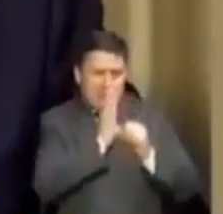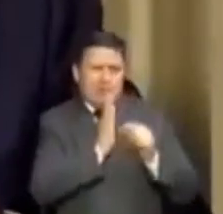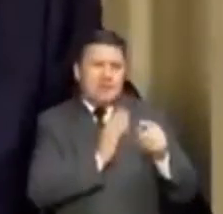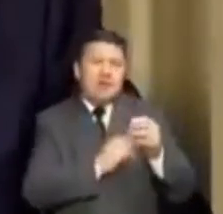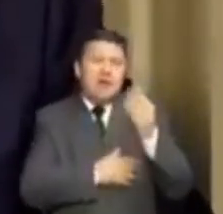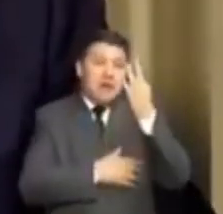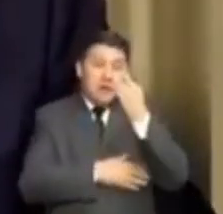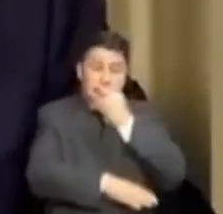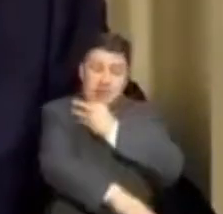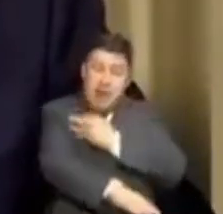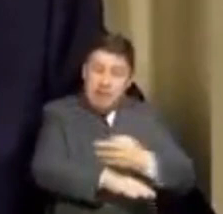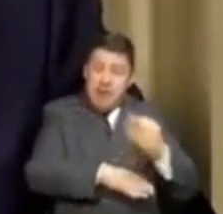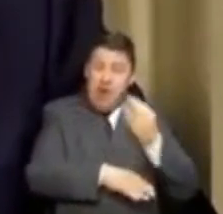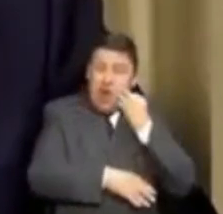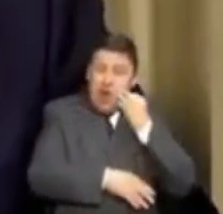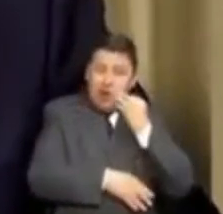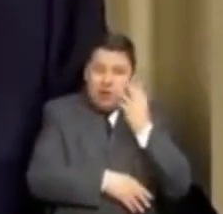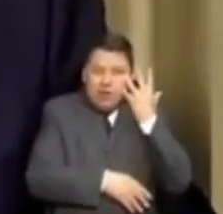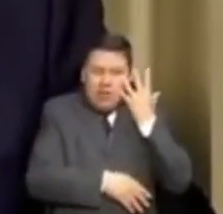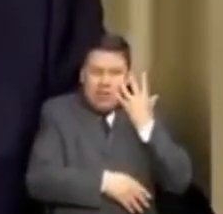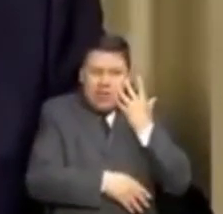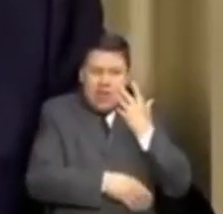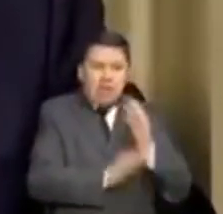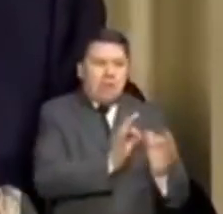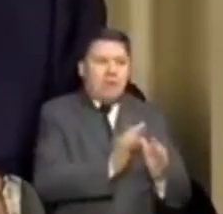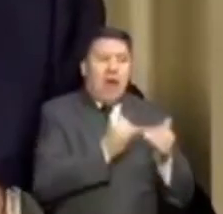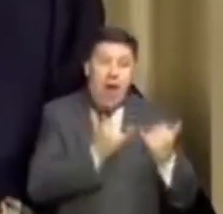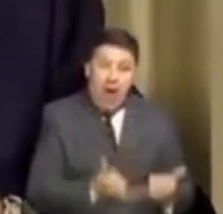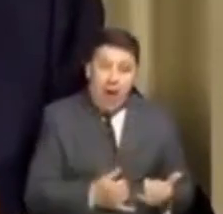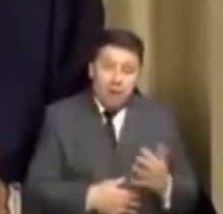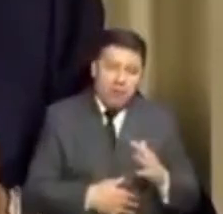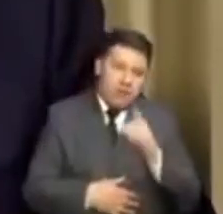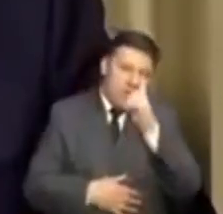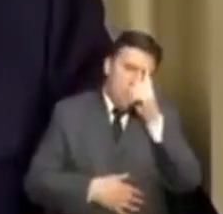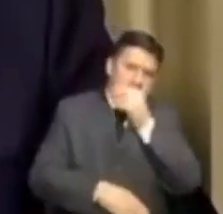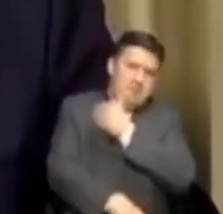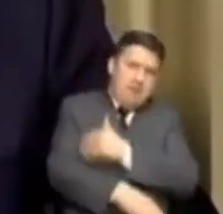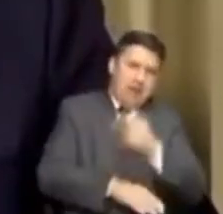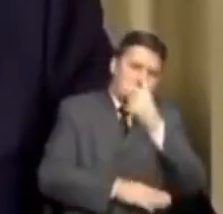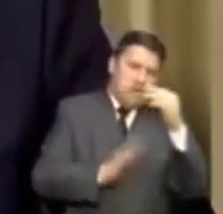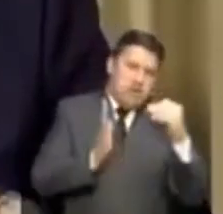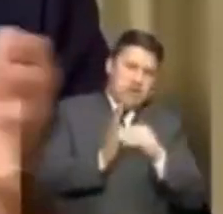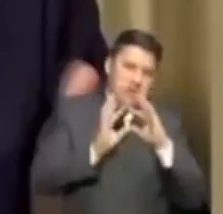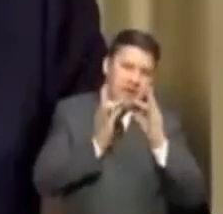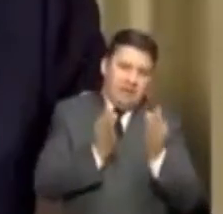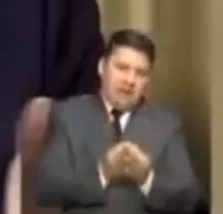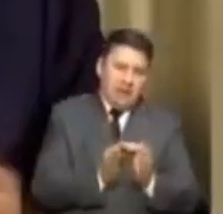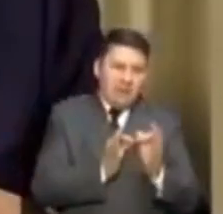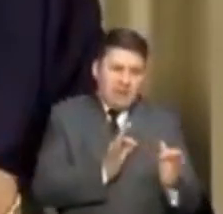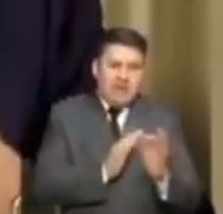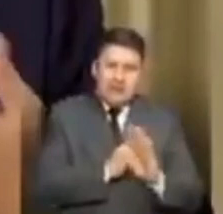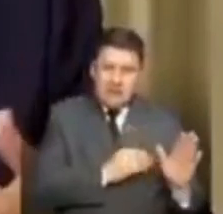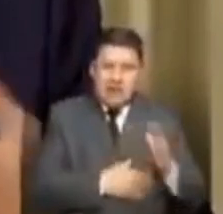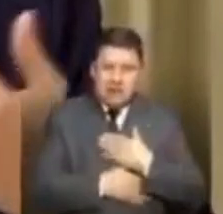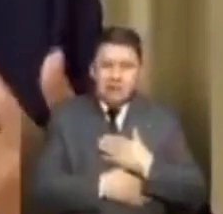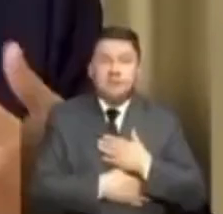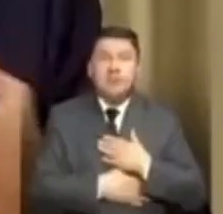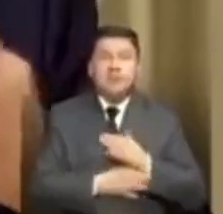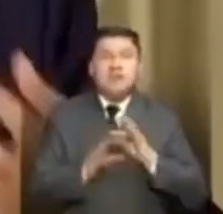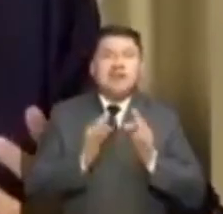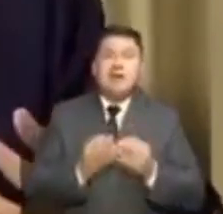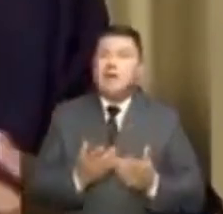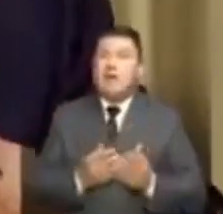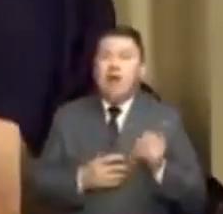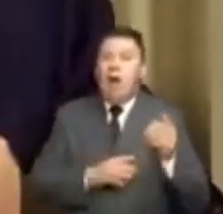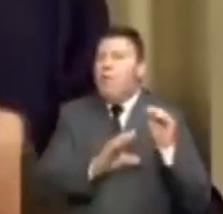Según dice el director nacional de Planeación, serán 500.000 mensajes nuevos que enviarán de aquí al 28 de abril y